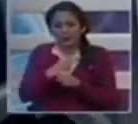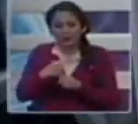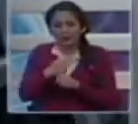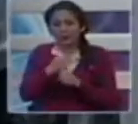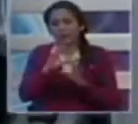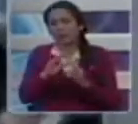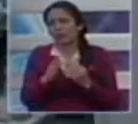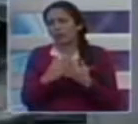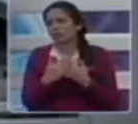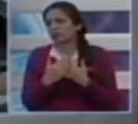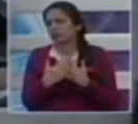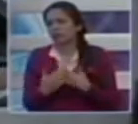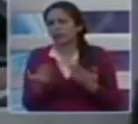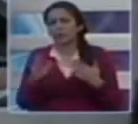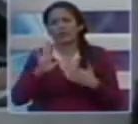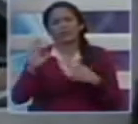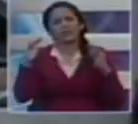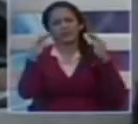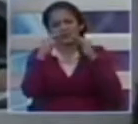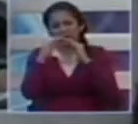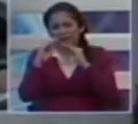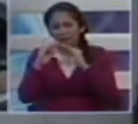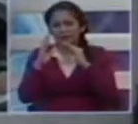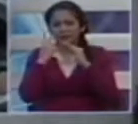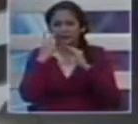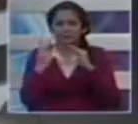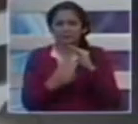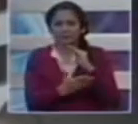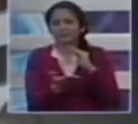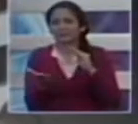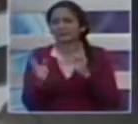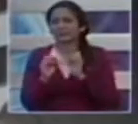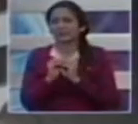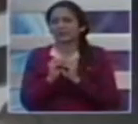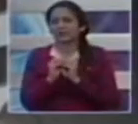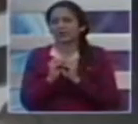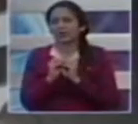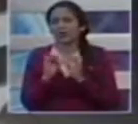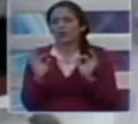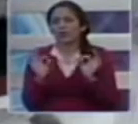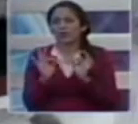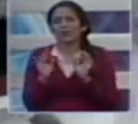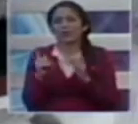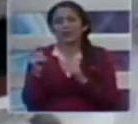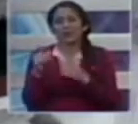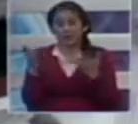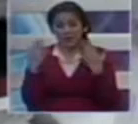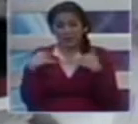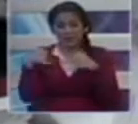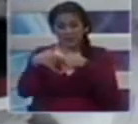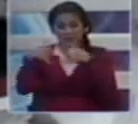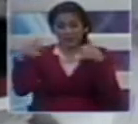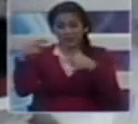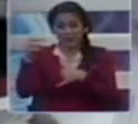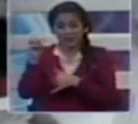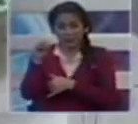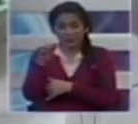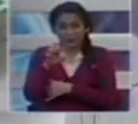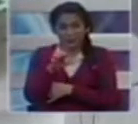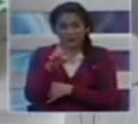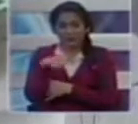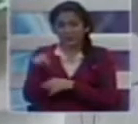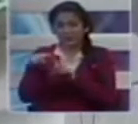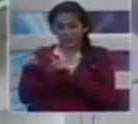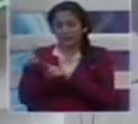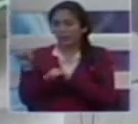casa, como son todo lo que hace Cosi Handmade, que está en Guayaquil. Ellos hacen todo lo que es